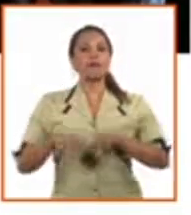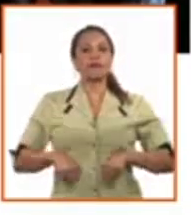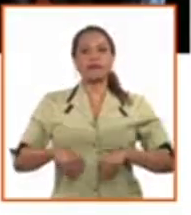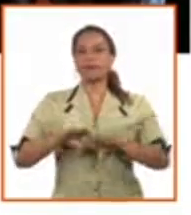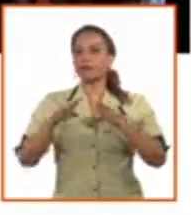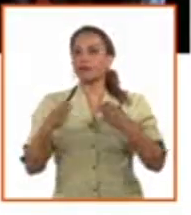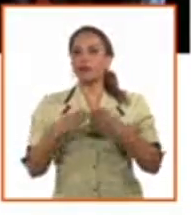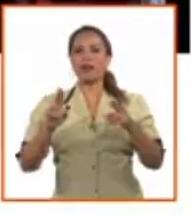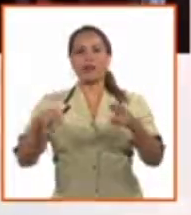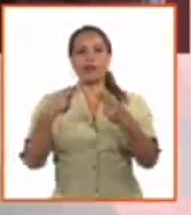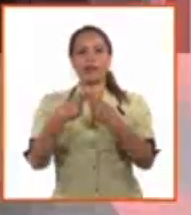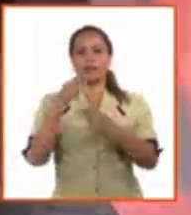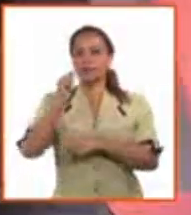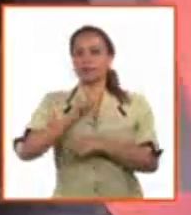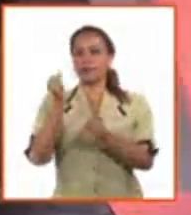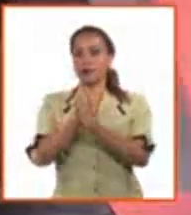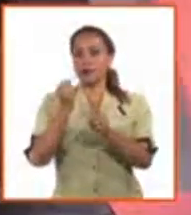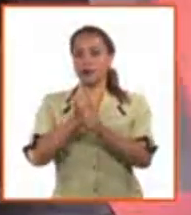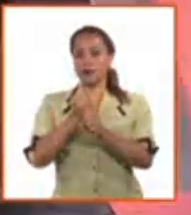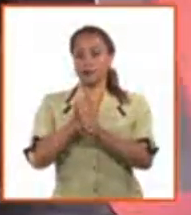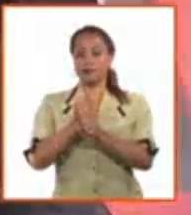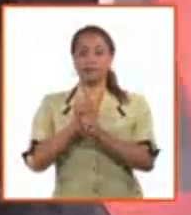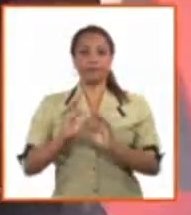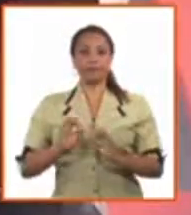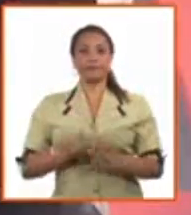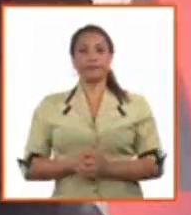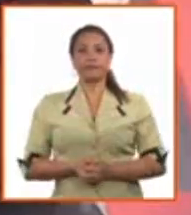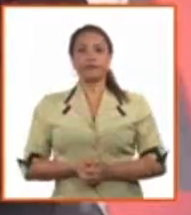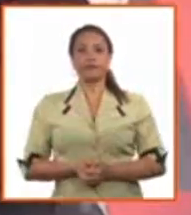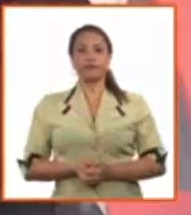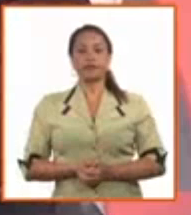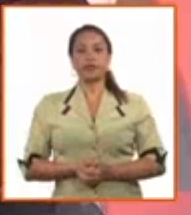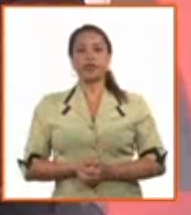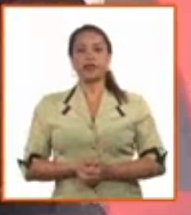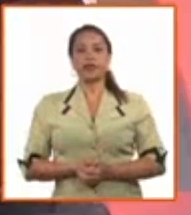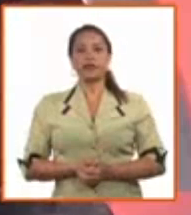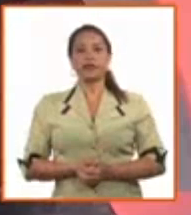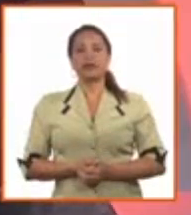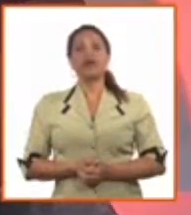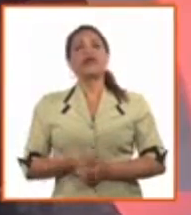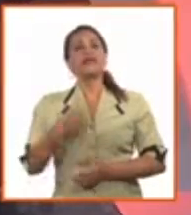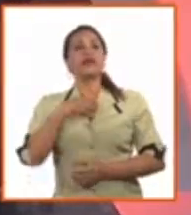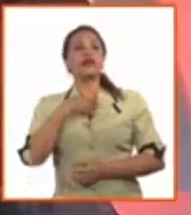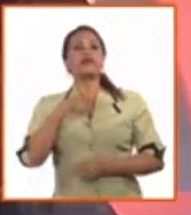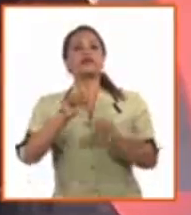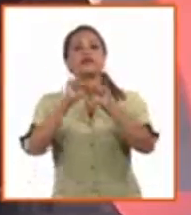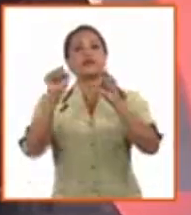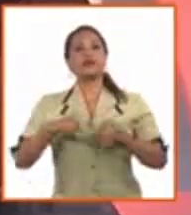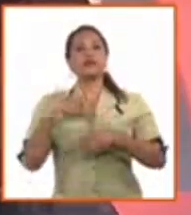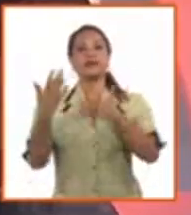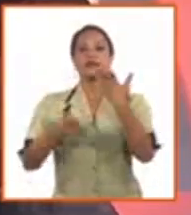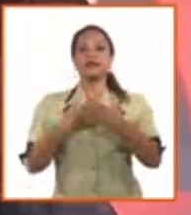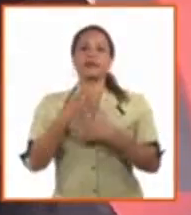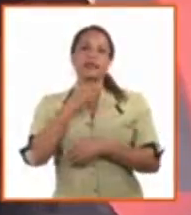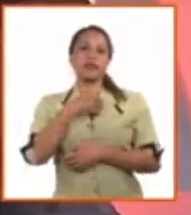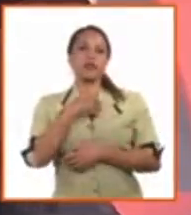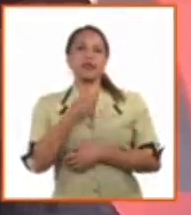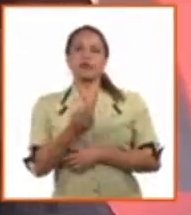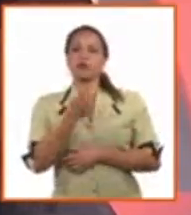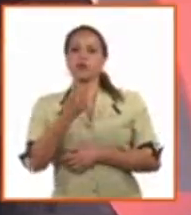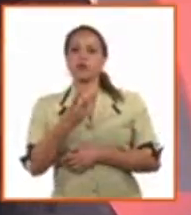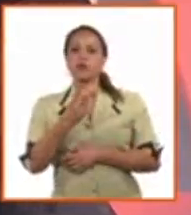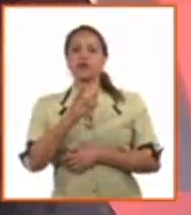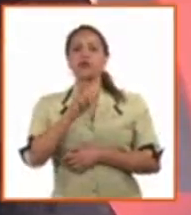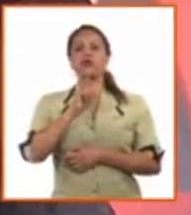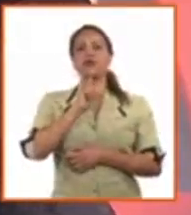de la certificación de competencia de ese personal entonces en ese sentido la wii se tiene sistemas actividades como son digamos dos ejemplos